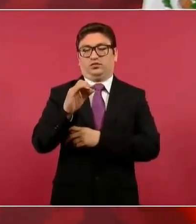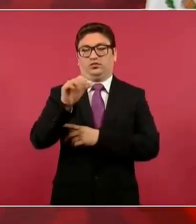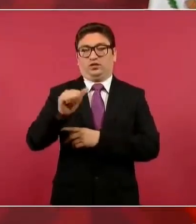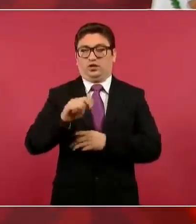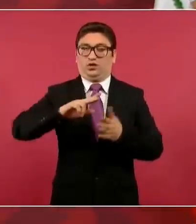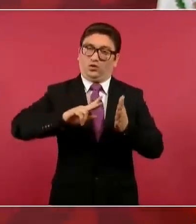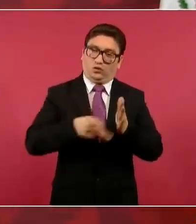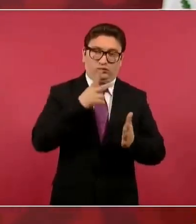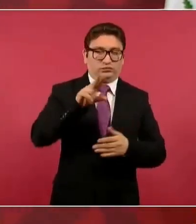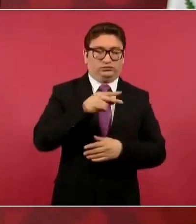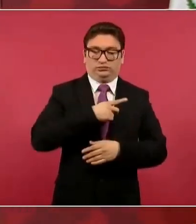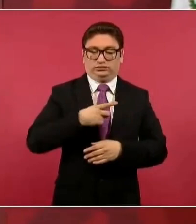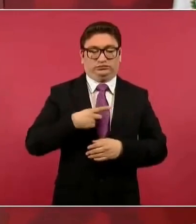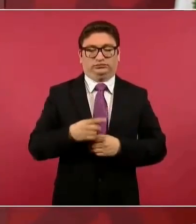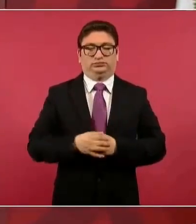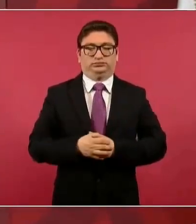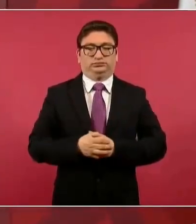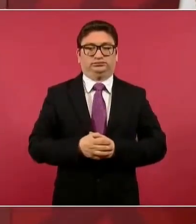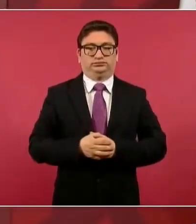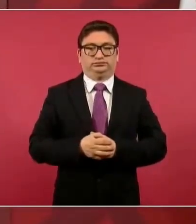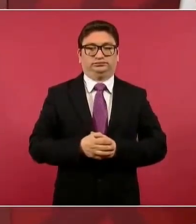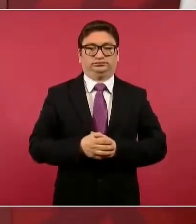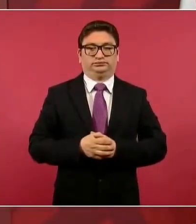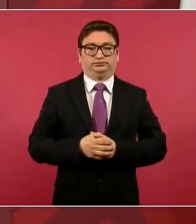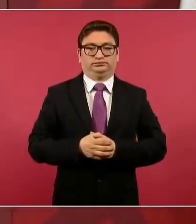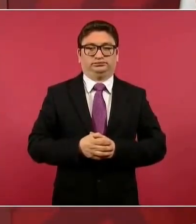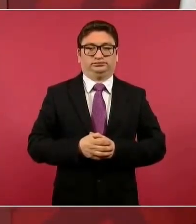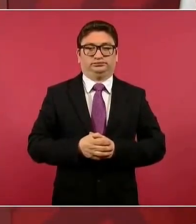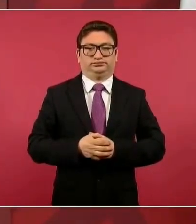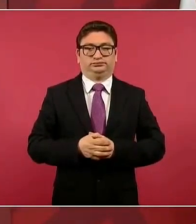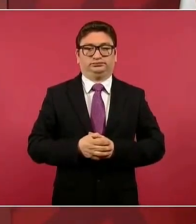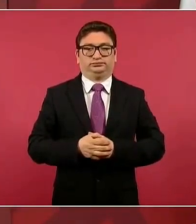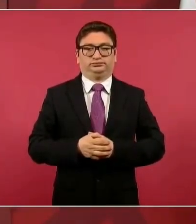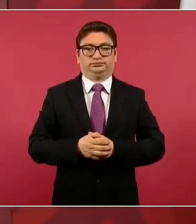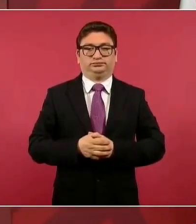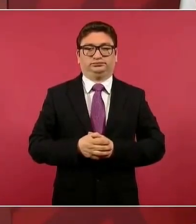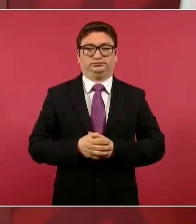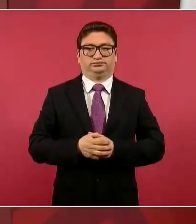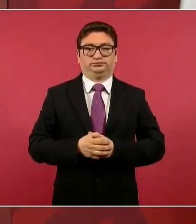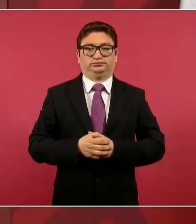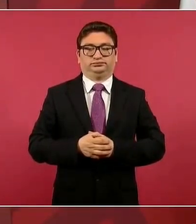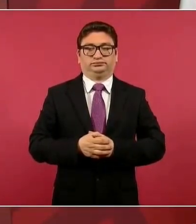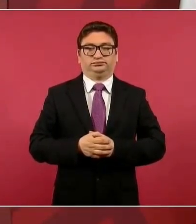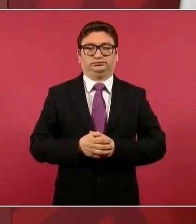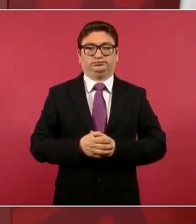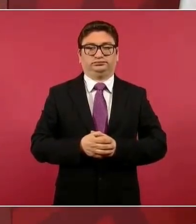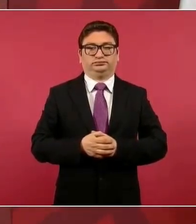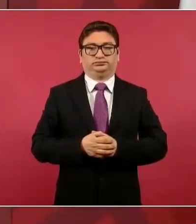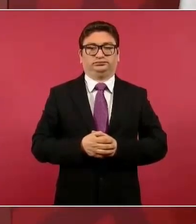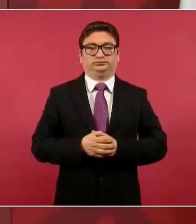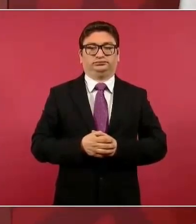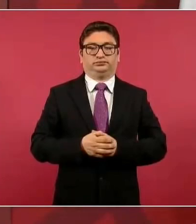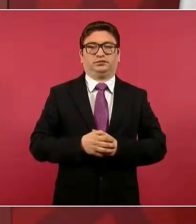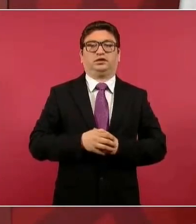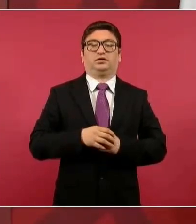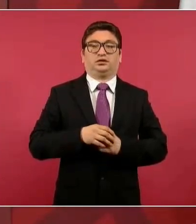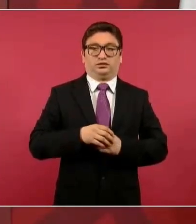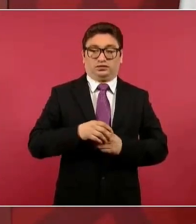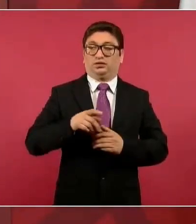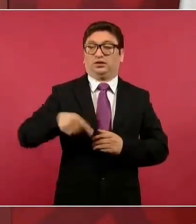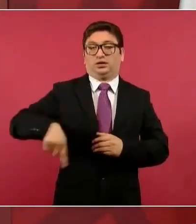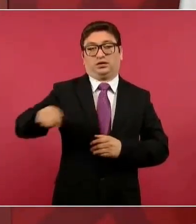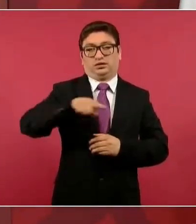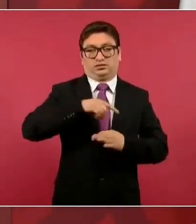repita y que se rescate al